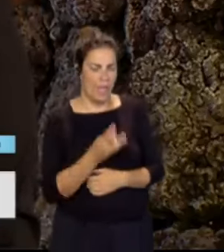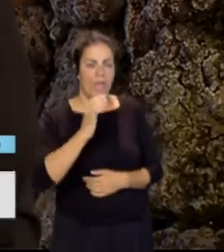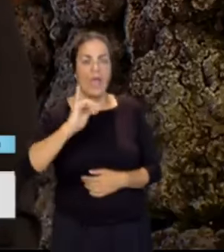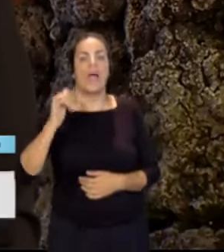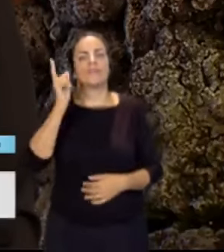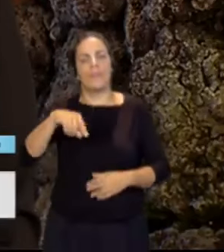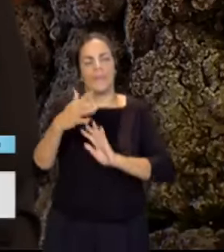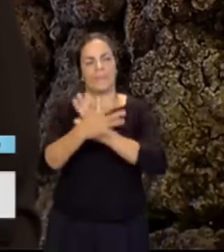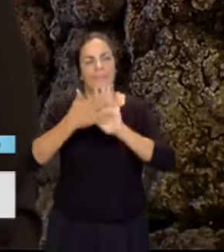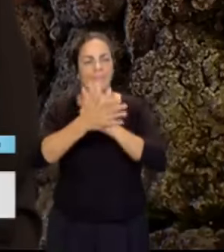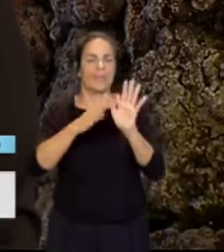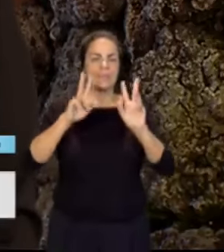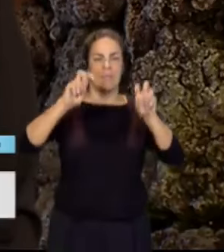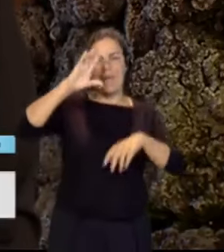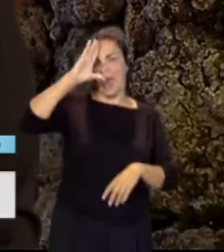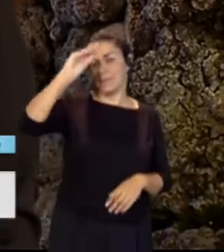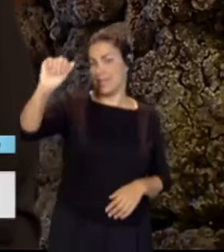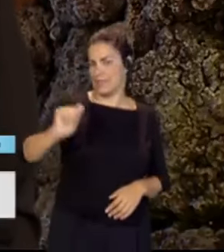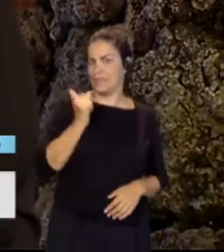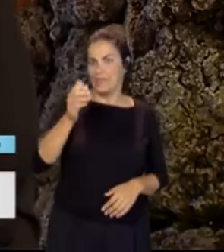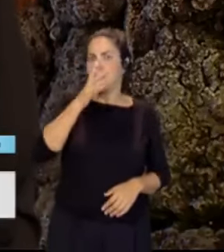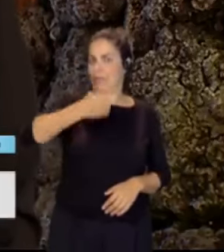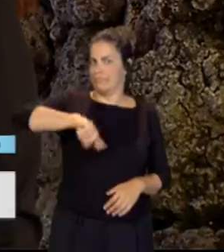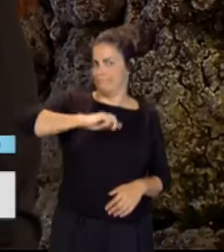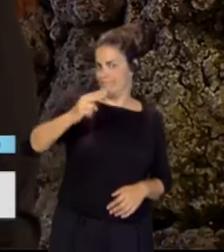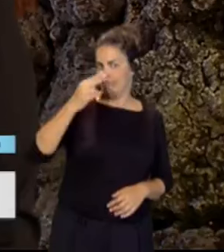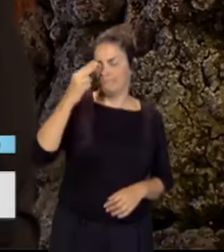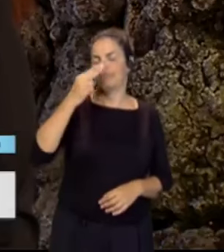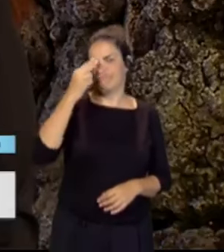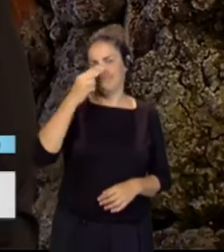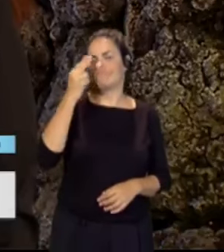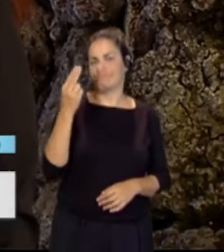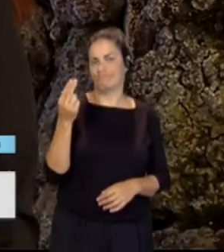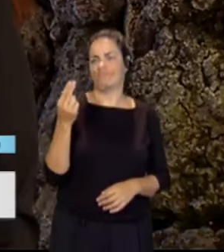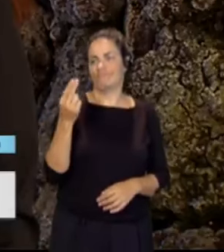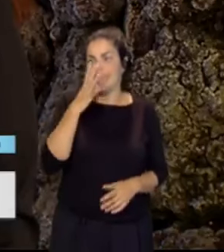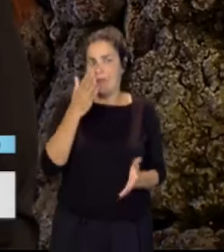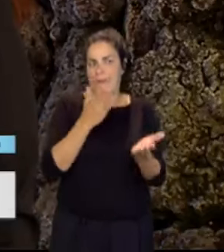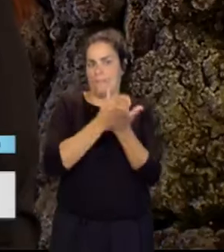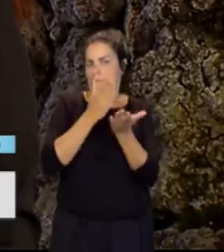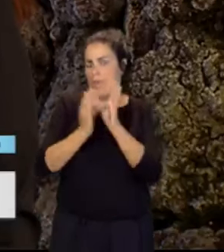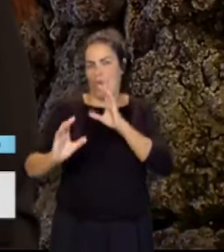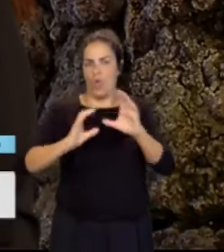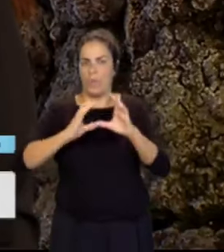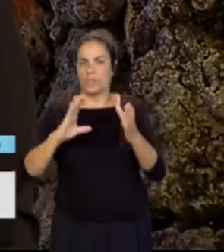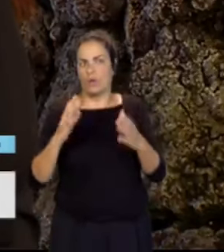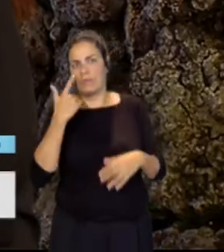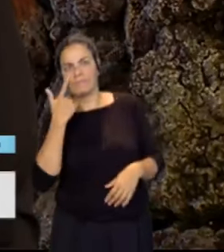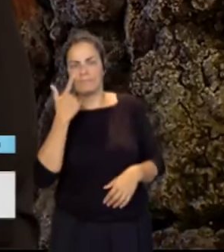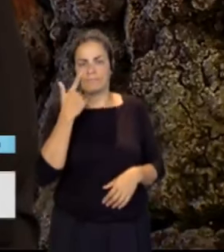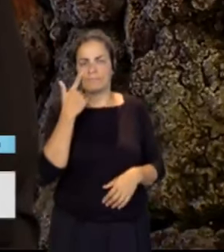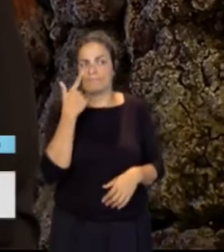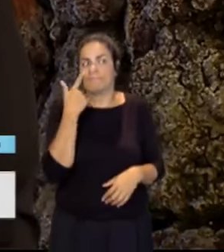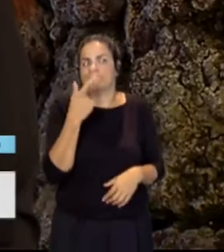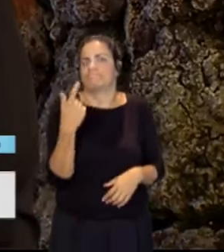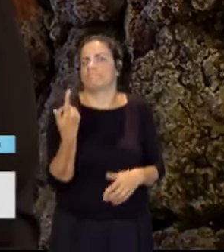lo que tiene que ver con Inteligencia artificial que nos interesa muchísimo No ahora que que todos los medios de comunicación También estamos pendientes de qué es lo que pueda